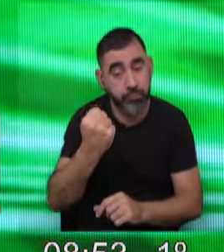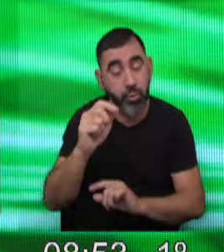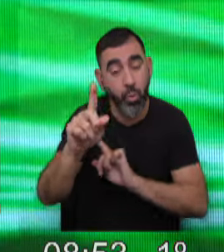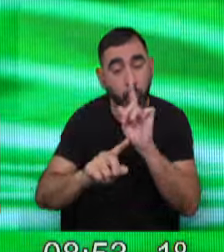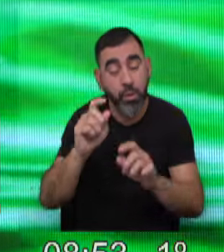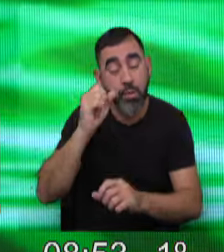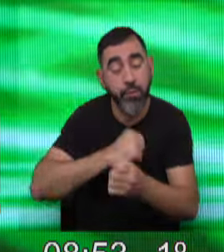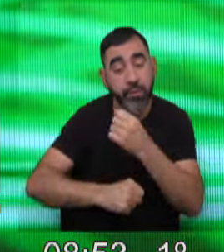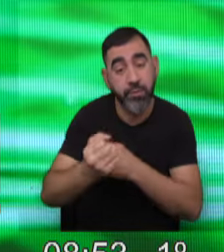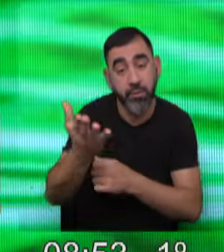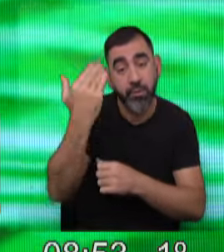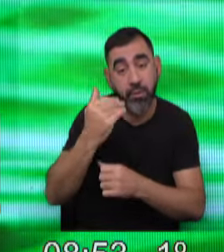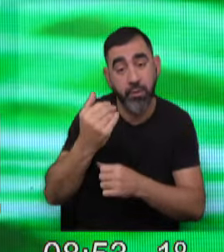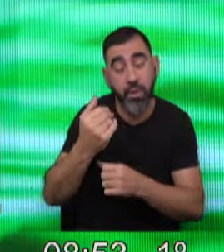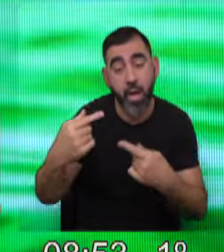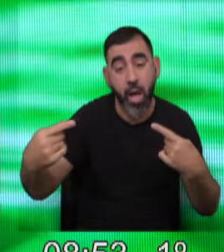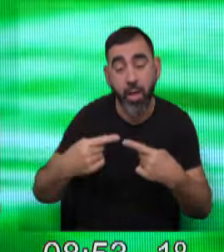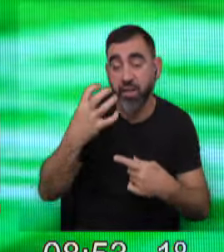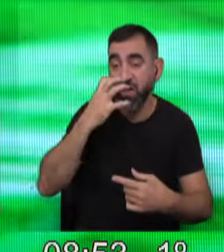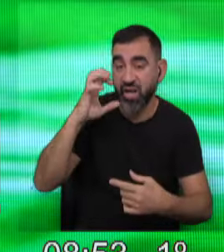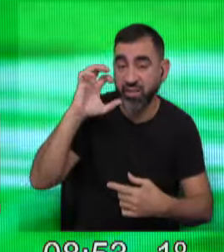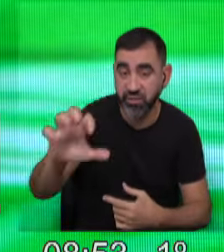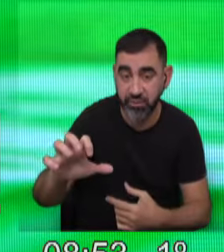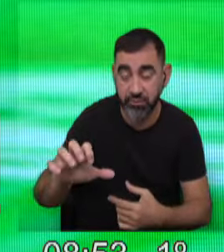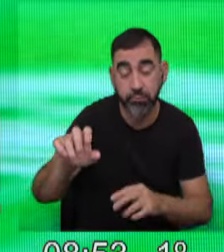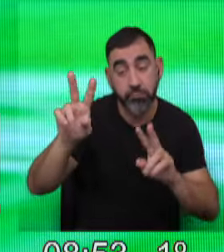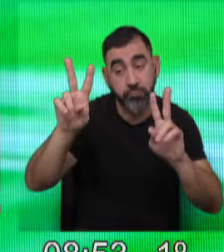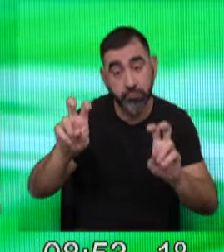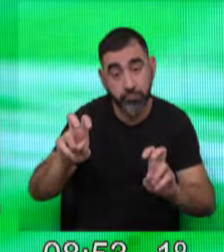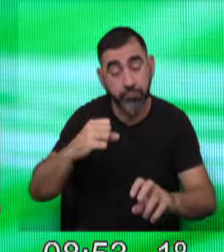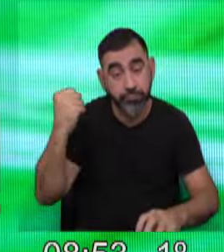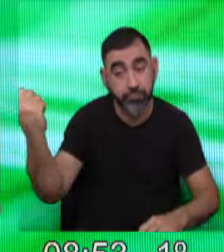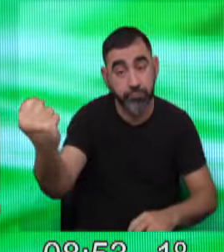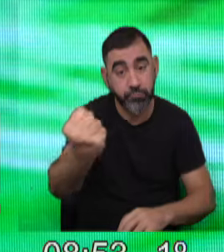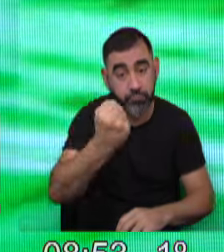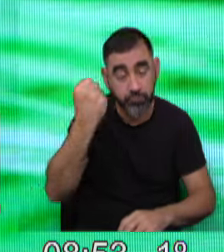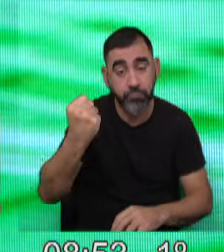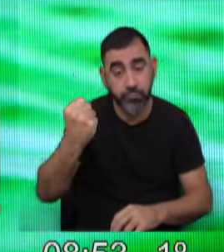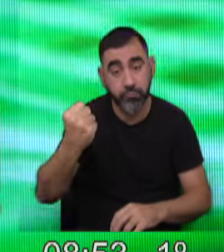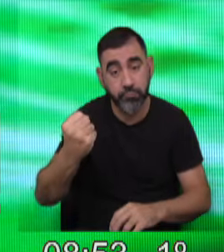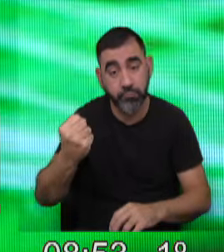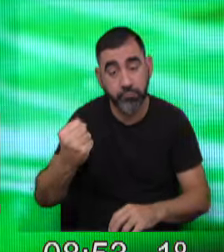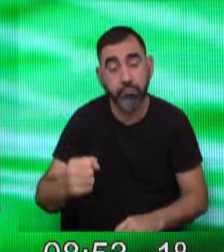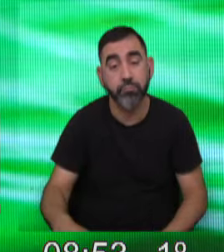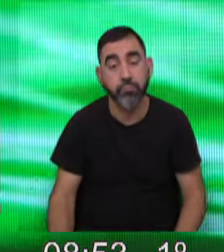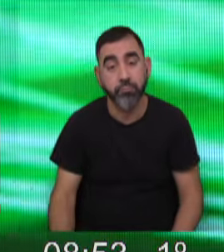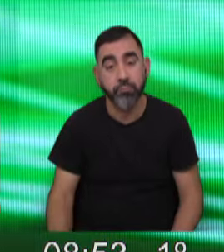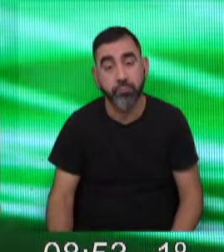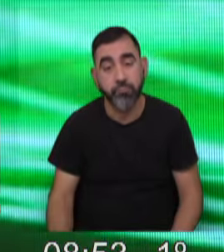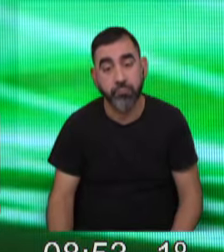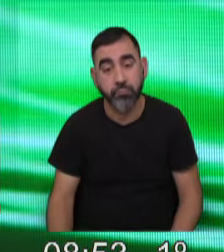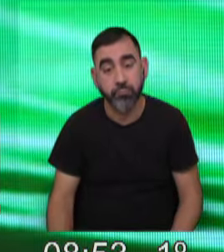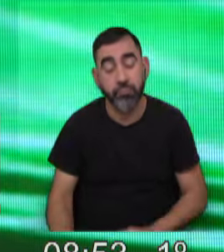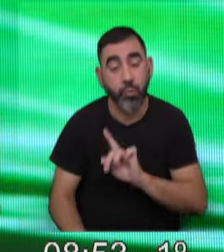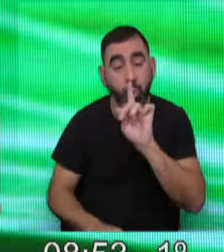año pasado se declaró antirracista. Digamos, eso es un elemento importante que nos impulsa para seguir trabajando, y claramente